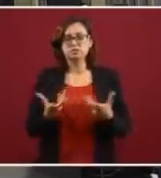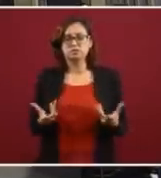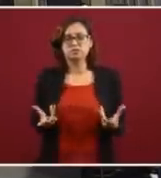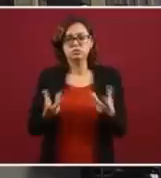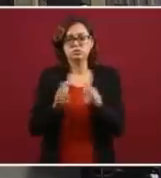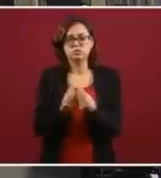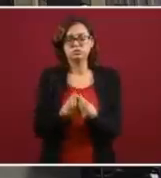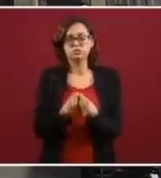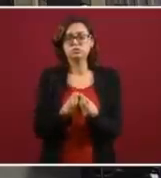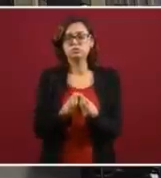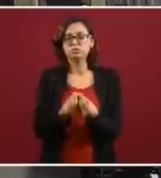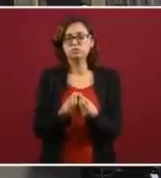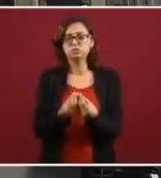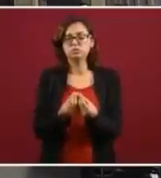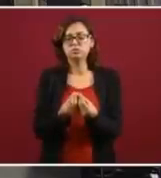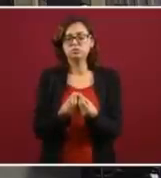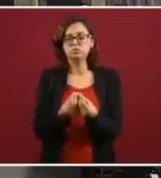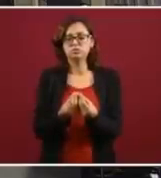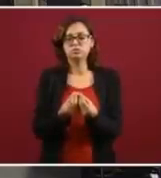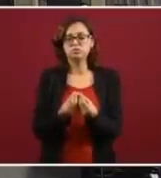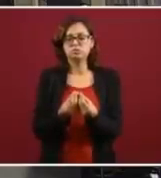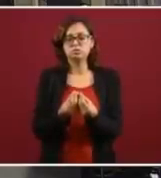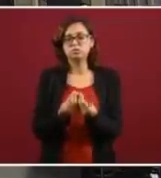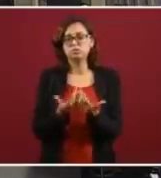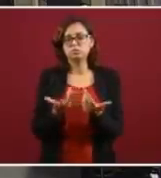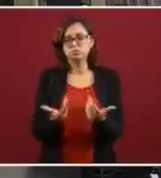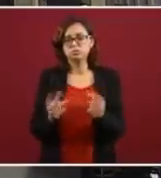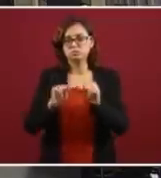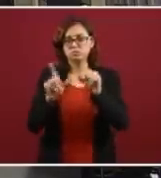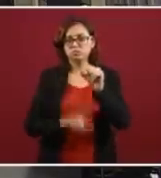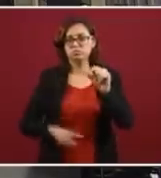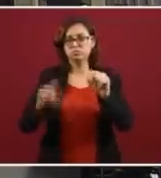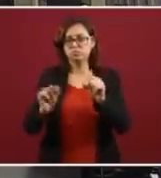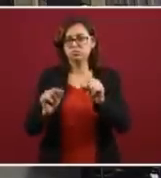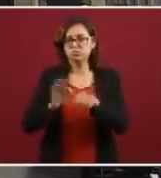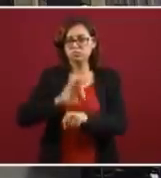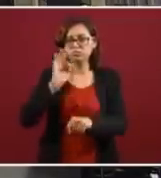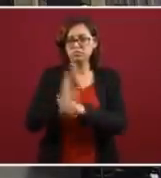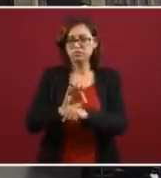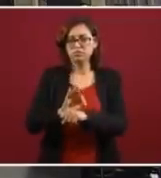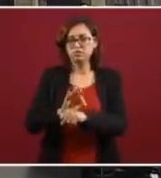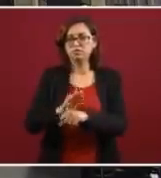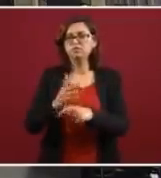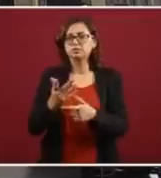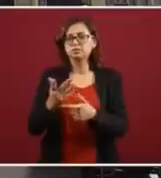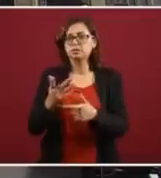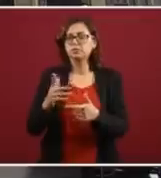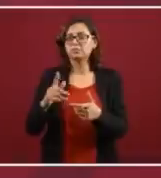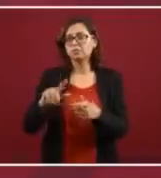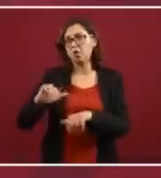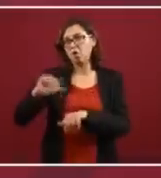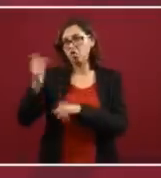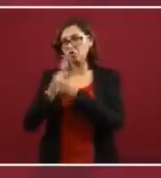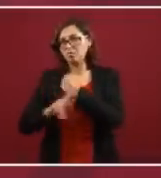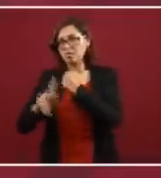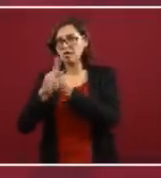de la, además de la defensa exterior, la seguridad interior, también en el ámbito de la seguridad pública.